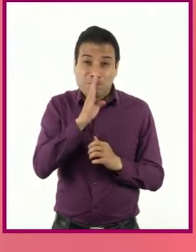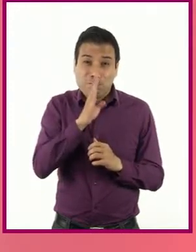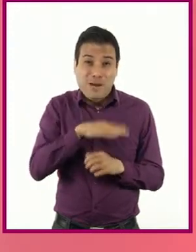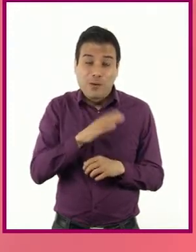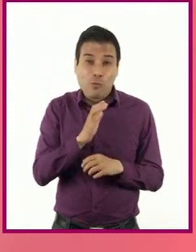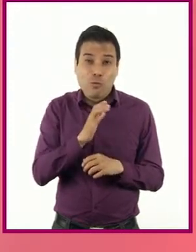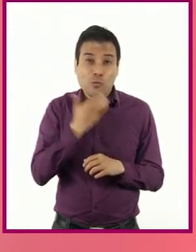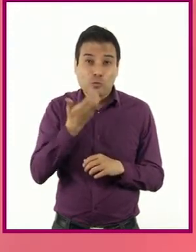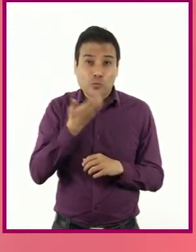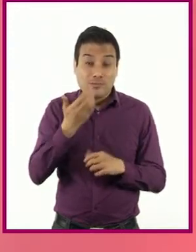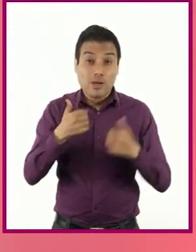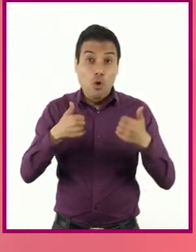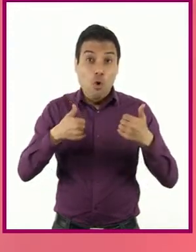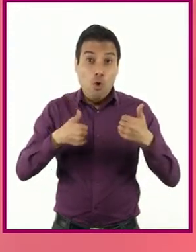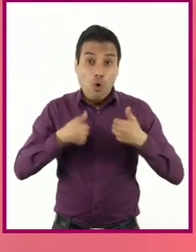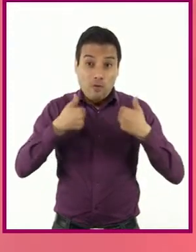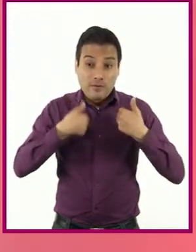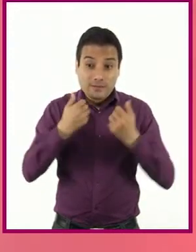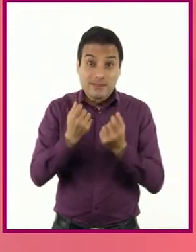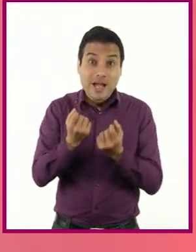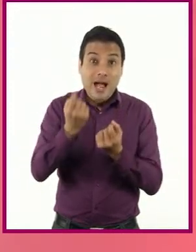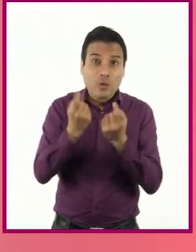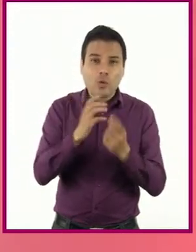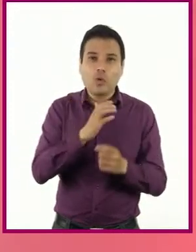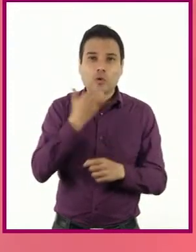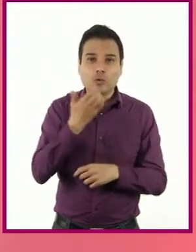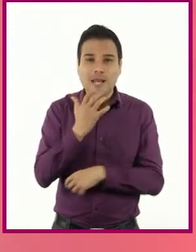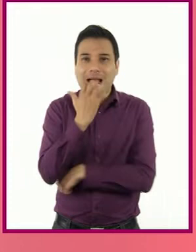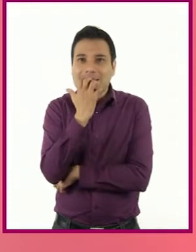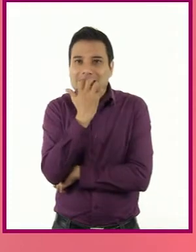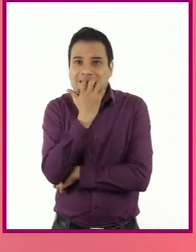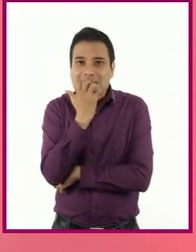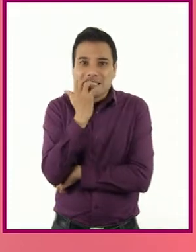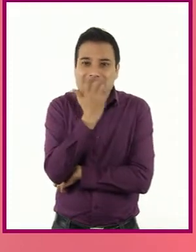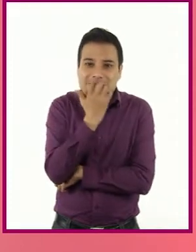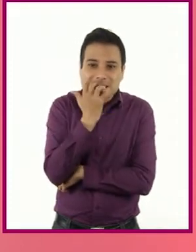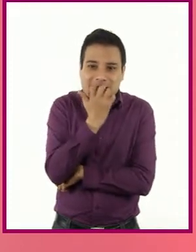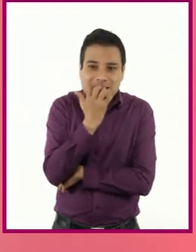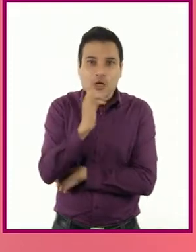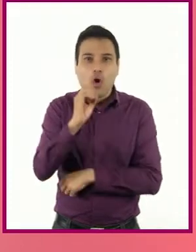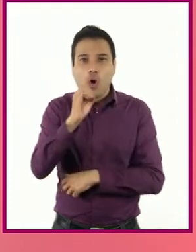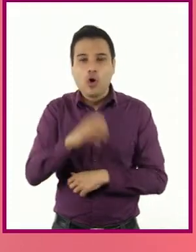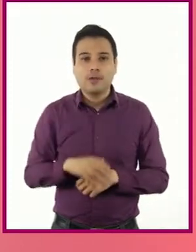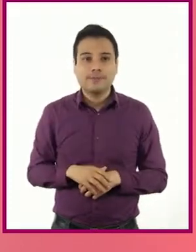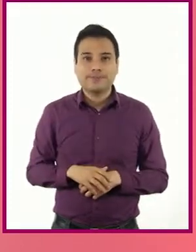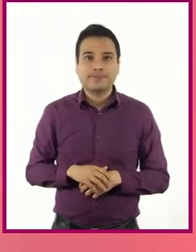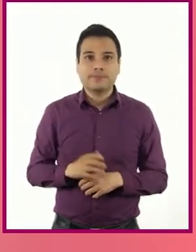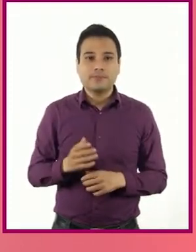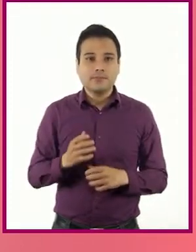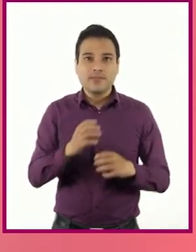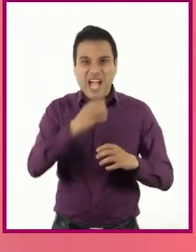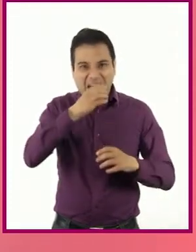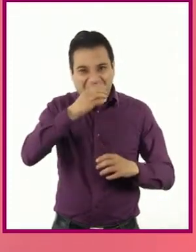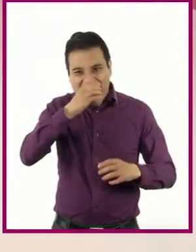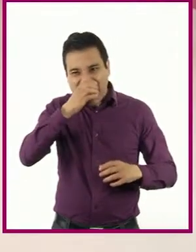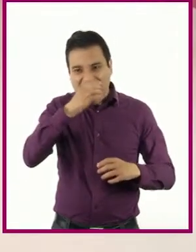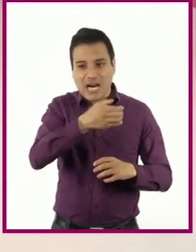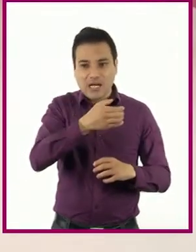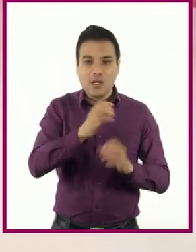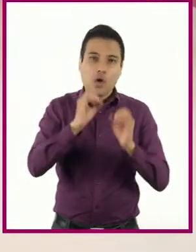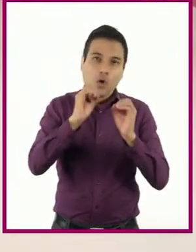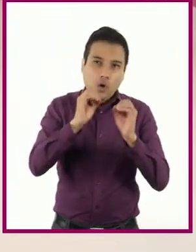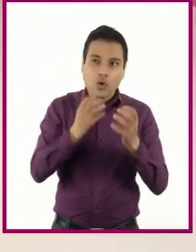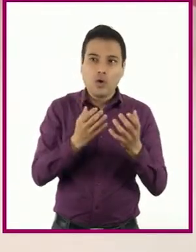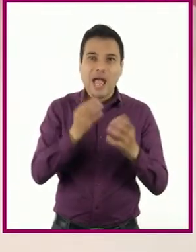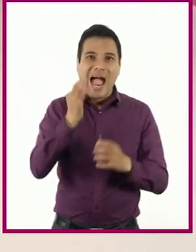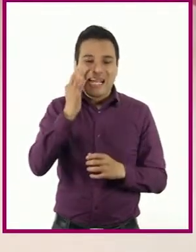muchos adolescentes tienden a morderse las uñas, abrir cosas con los dientes, abusar de la goma de mascar,